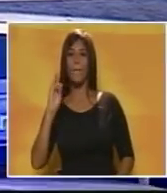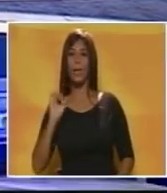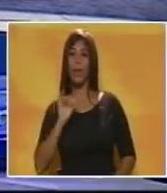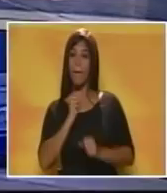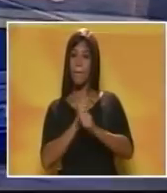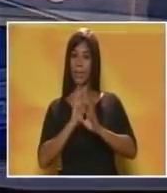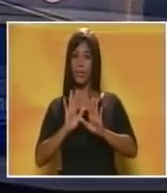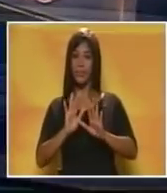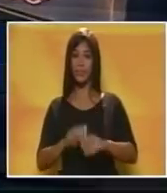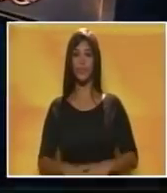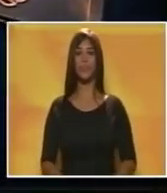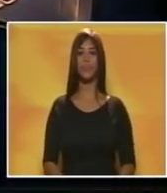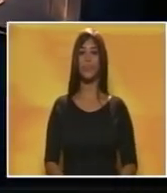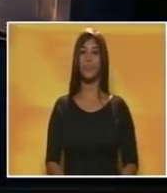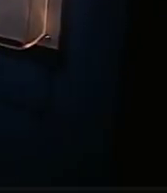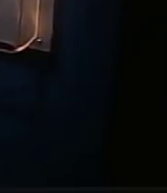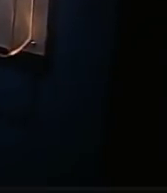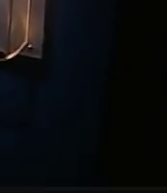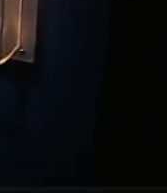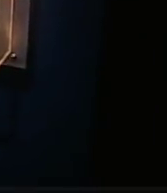venimos.